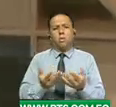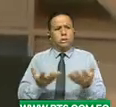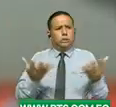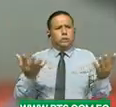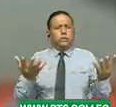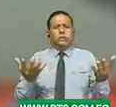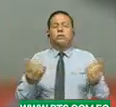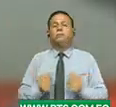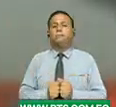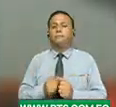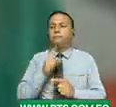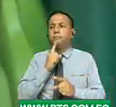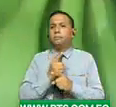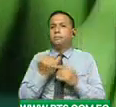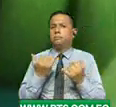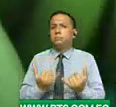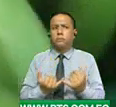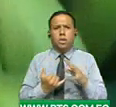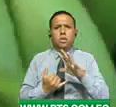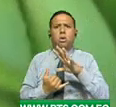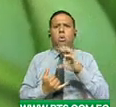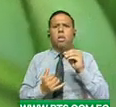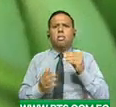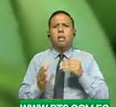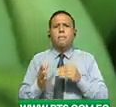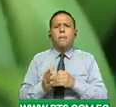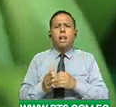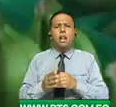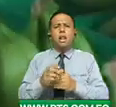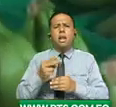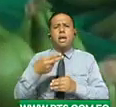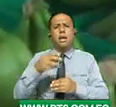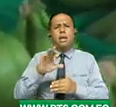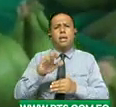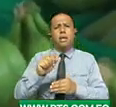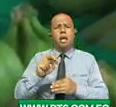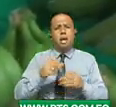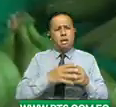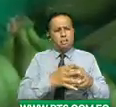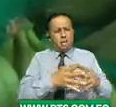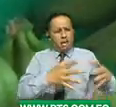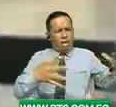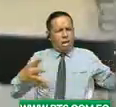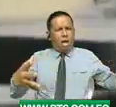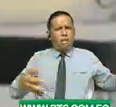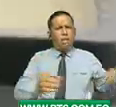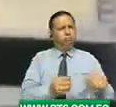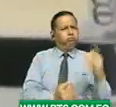dice, 50.000 hectáreas que generan el mismo número de plazas de empleo y